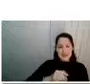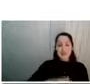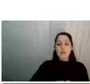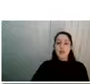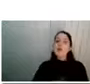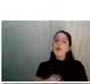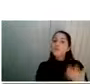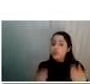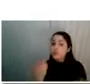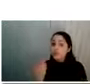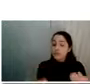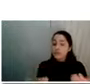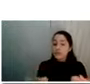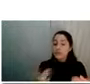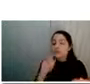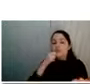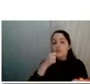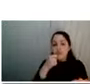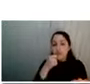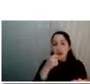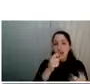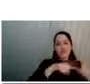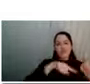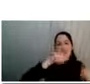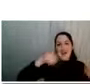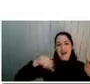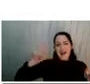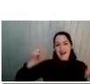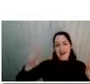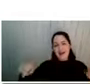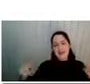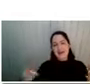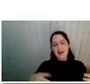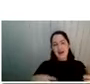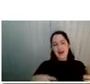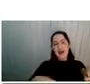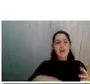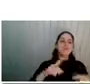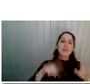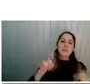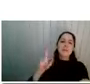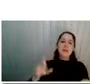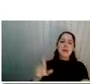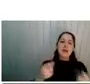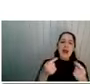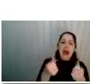aquí varía mucho de la marca del test, de